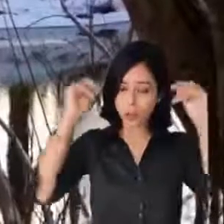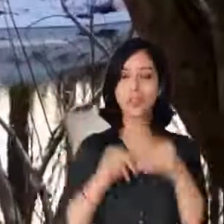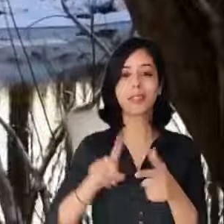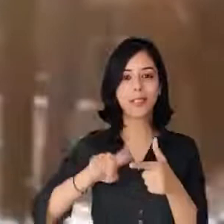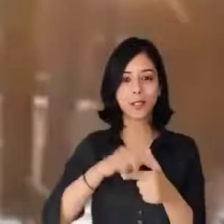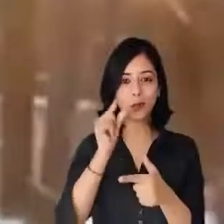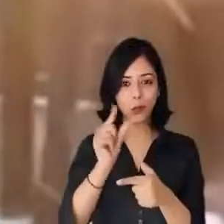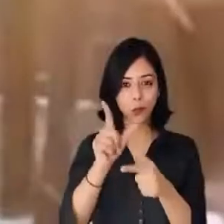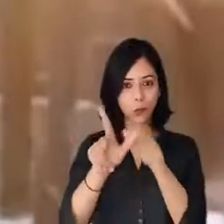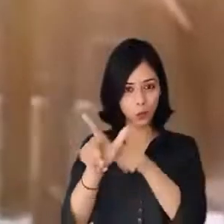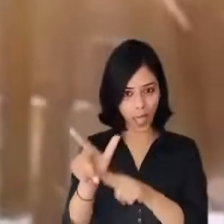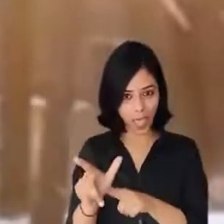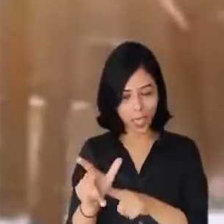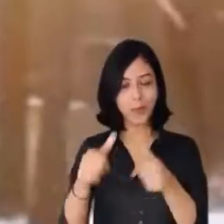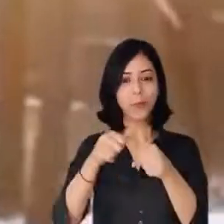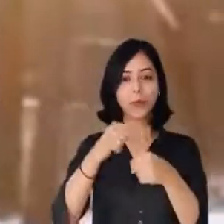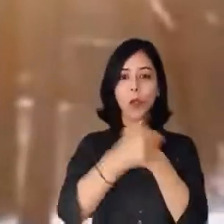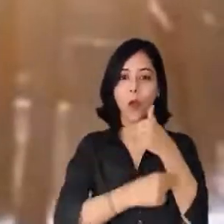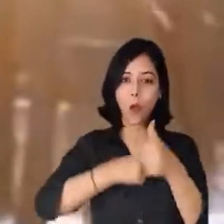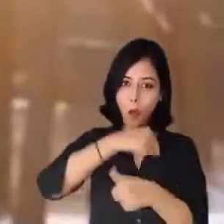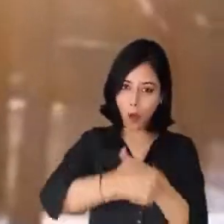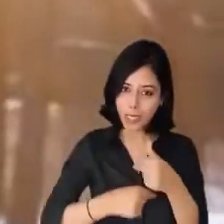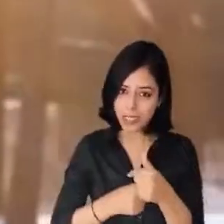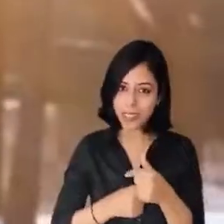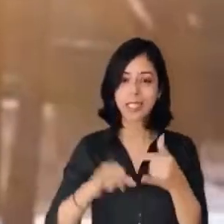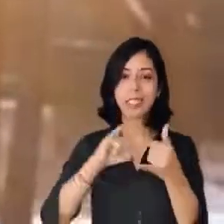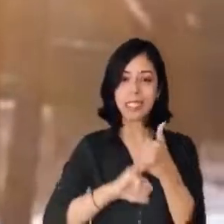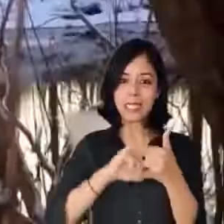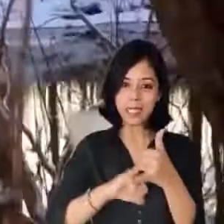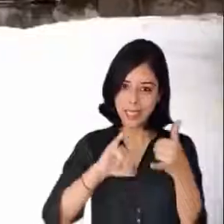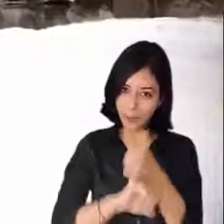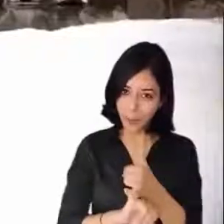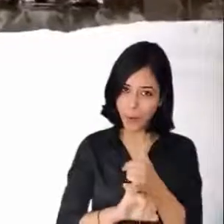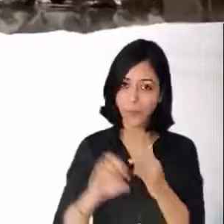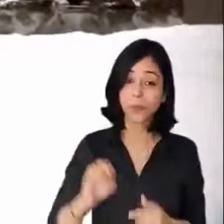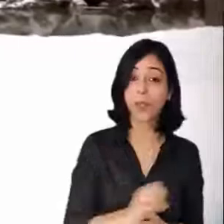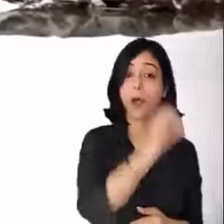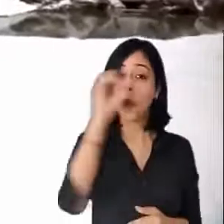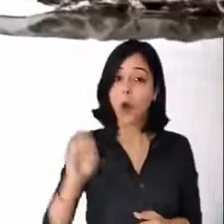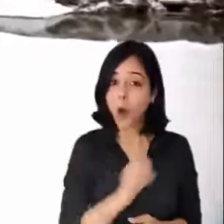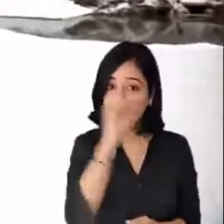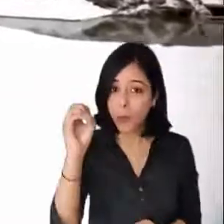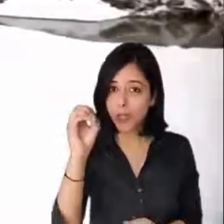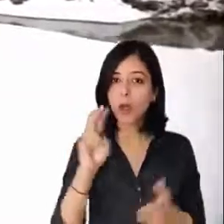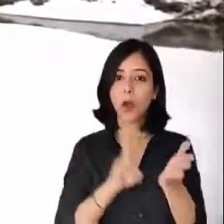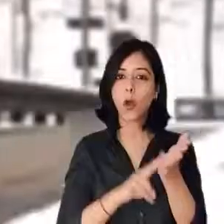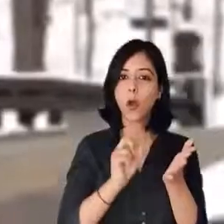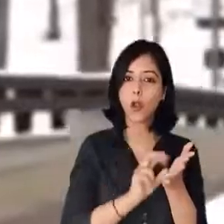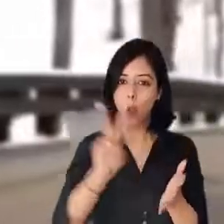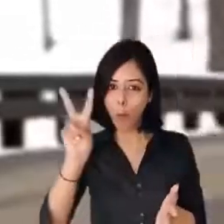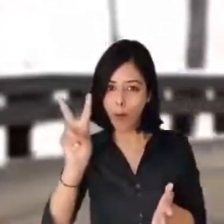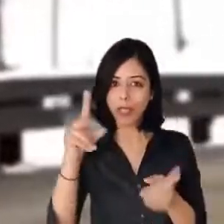escuela. El misterio devastaría a su familia y desafiaría a los investigadores a resolver un caso en el que cada pista